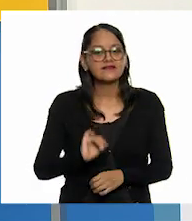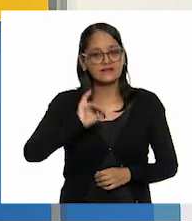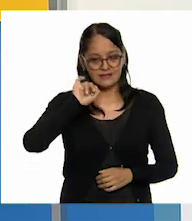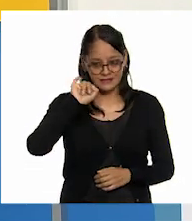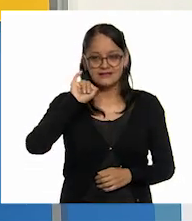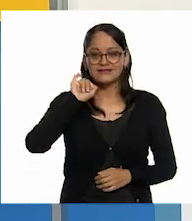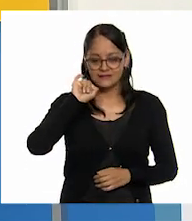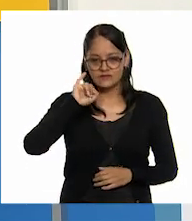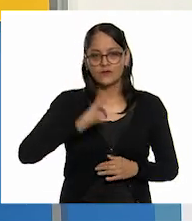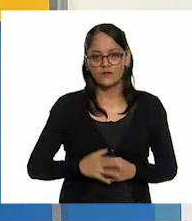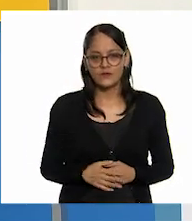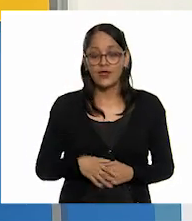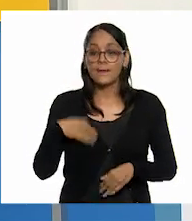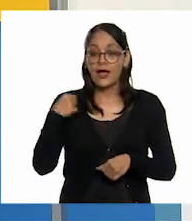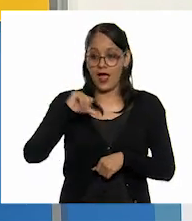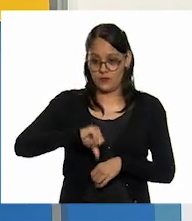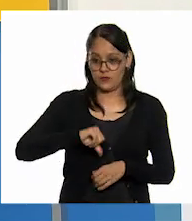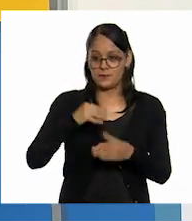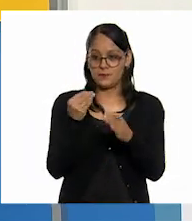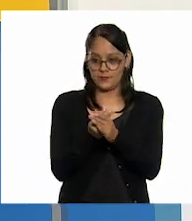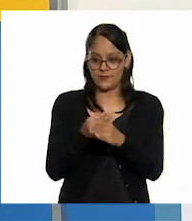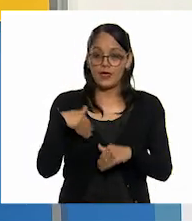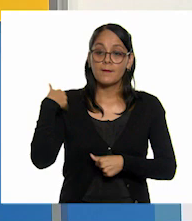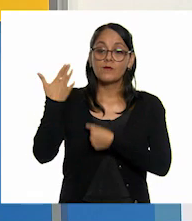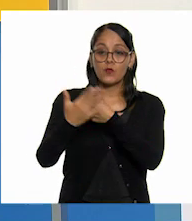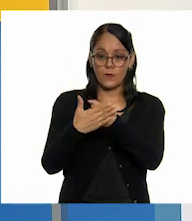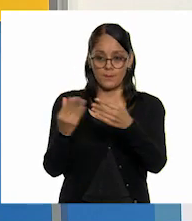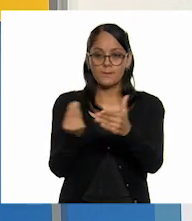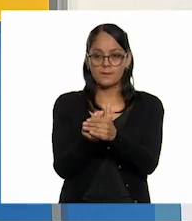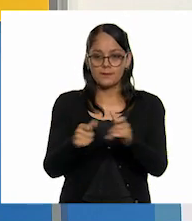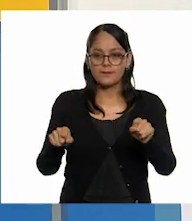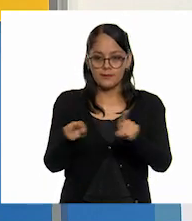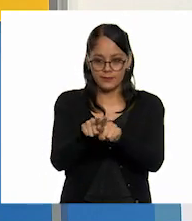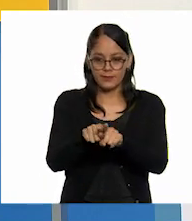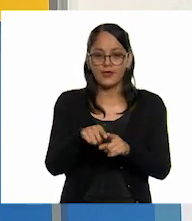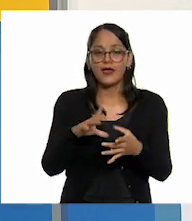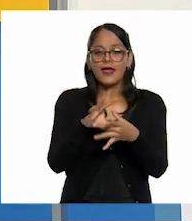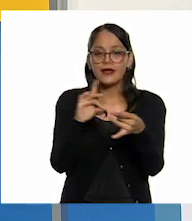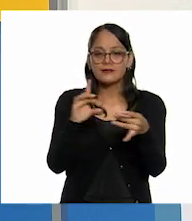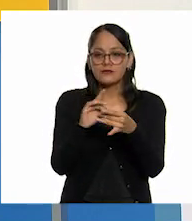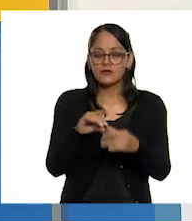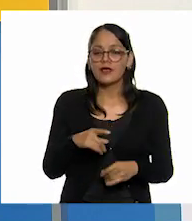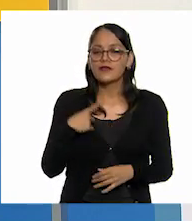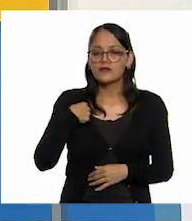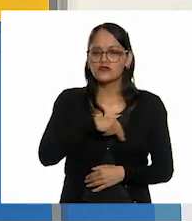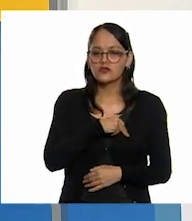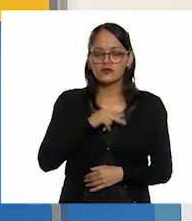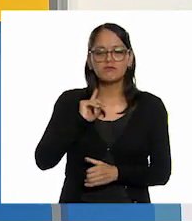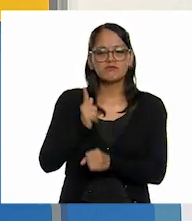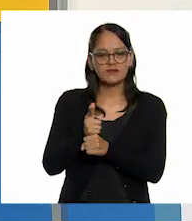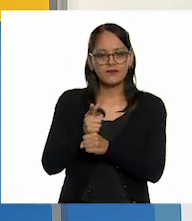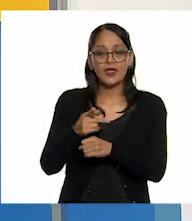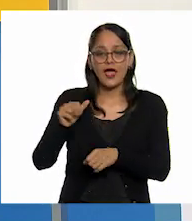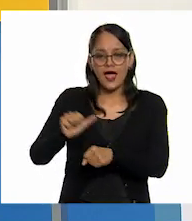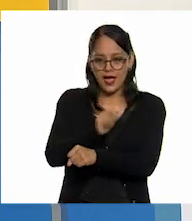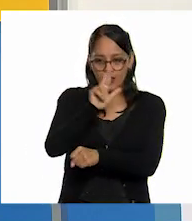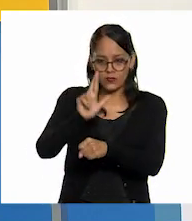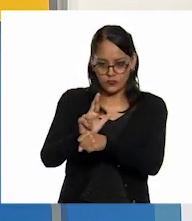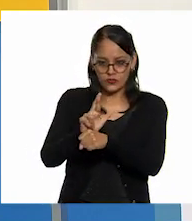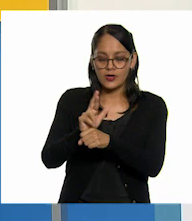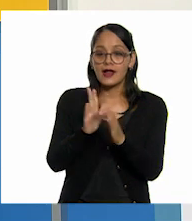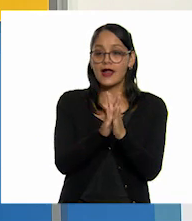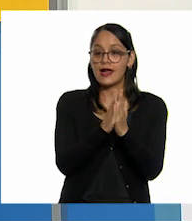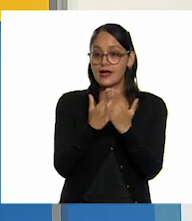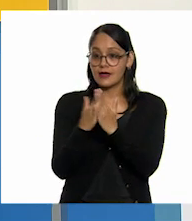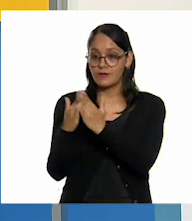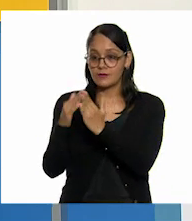haciendo en esta y en las próximas clases corresponde al tema conocer datos biográficos de un autor de la